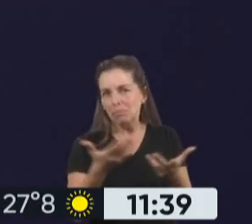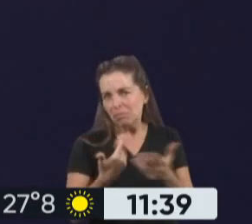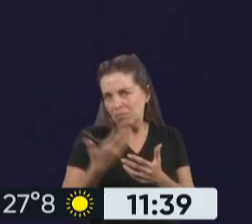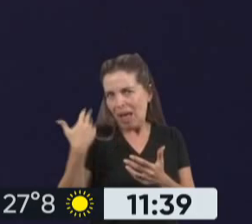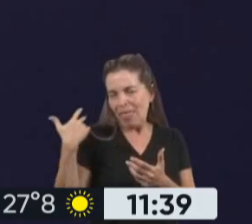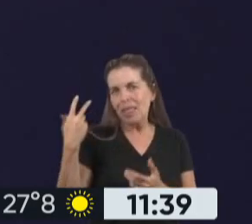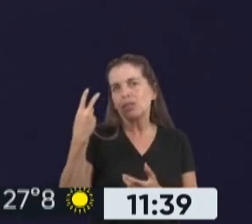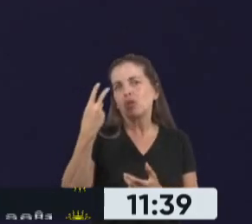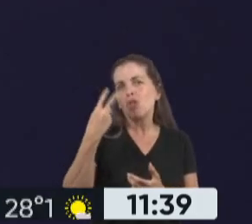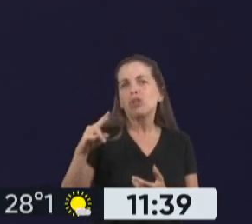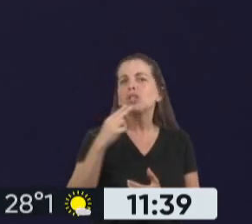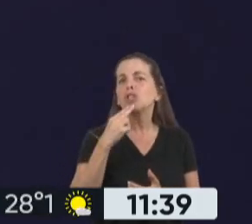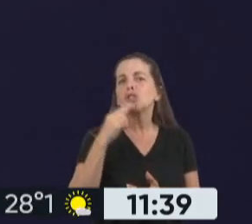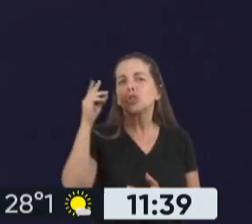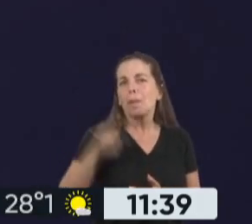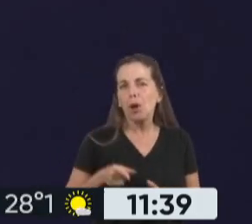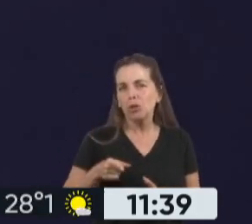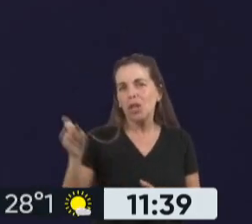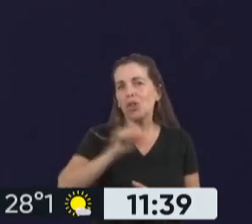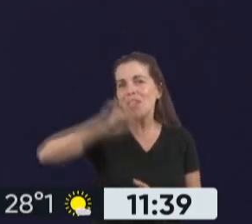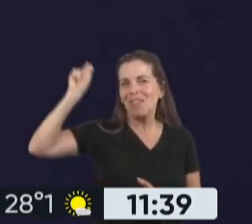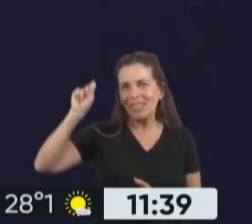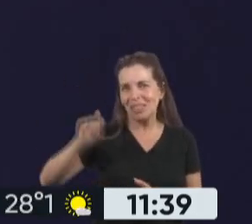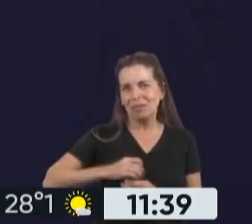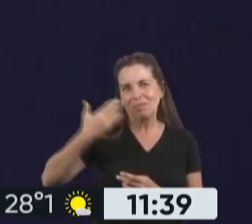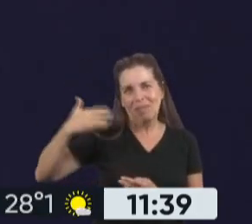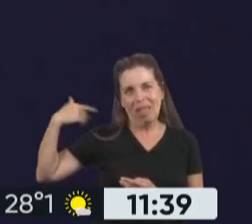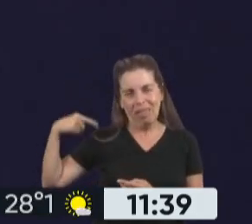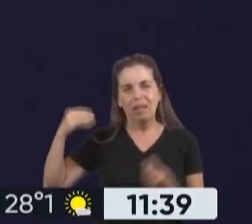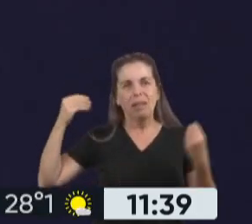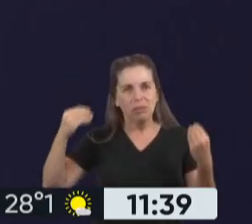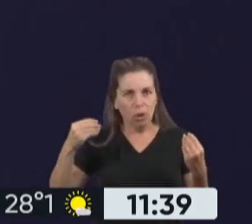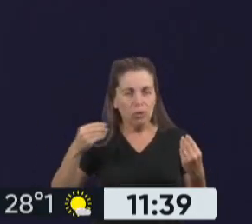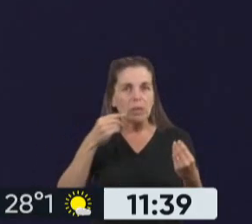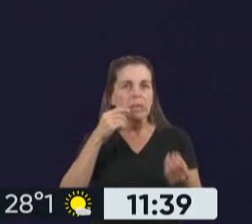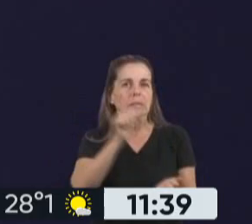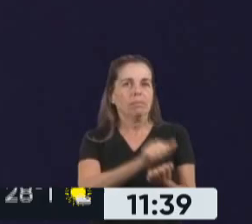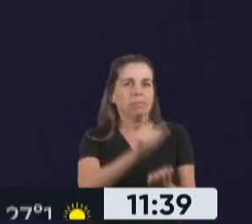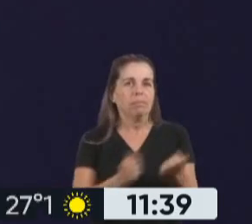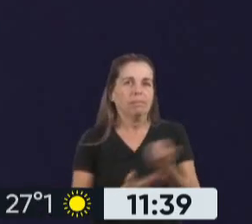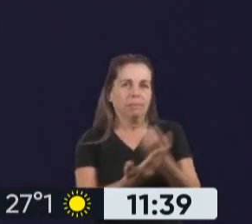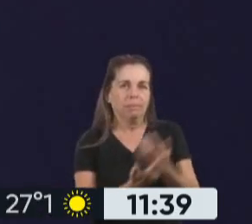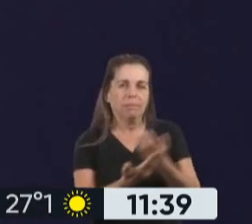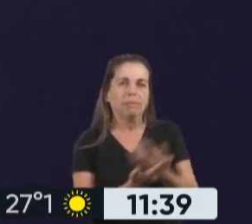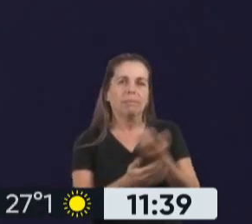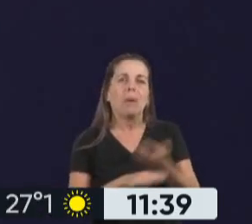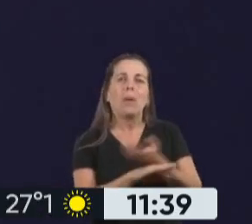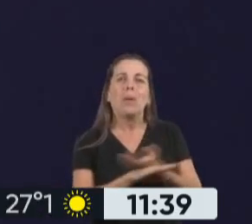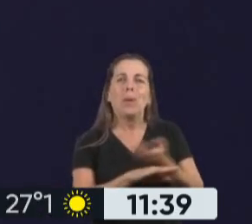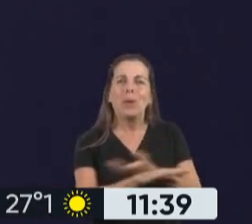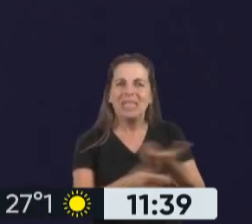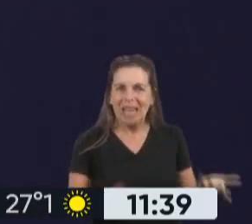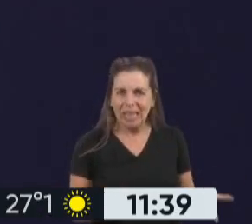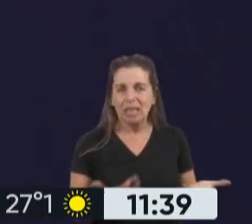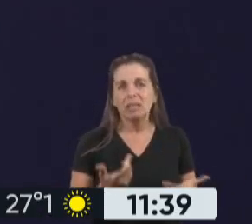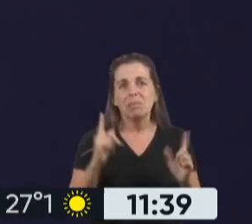del 211% por el año que pasó y lo que se nos venía encima si esta gente seguía